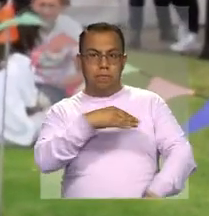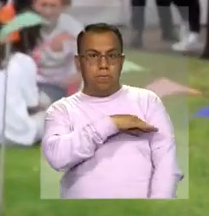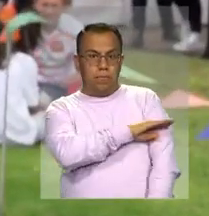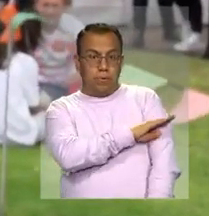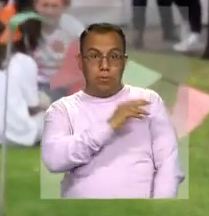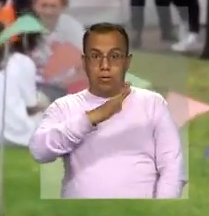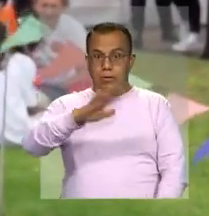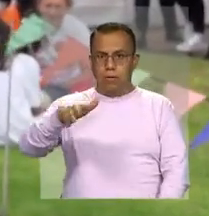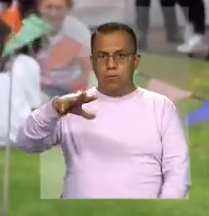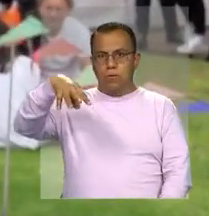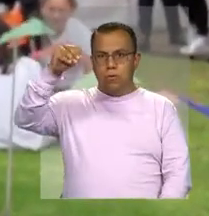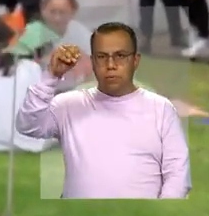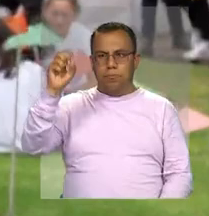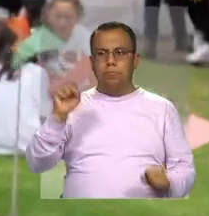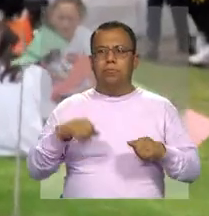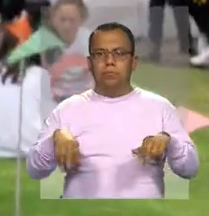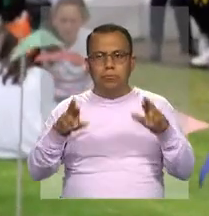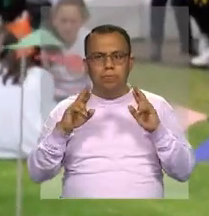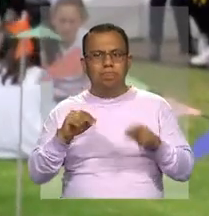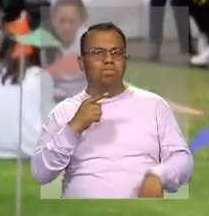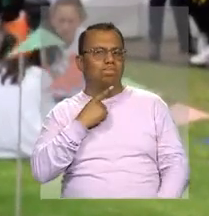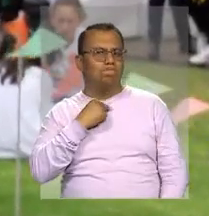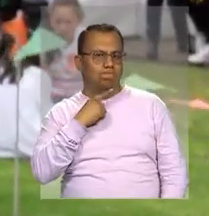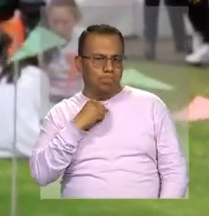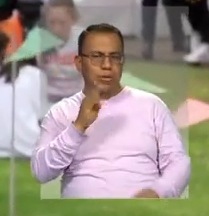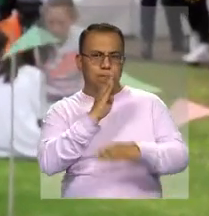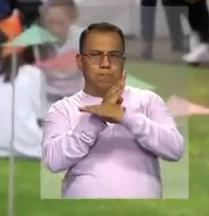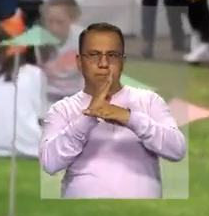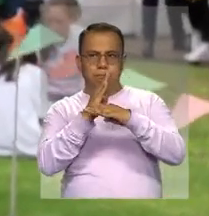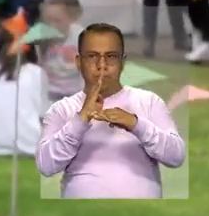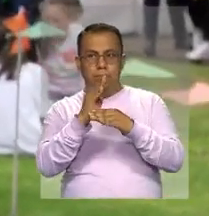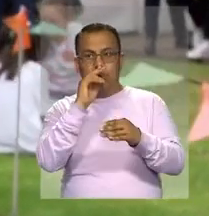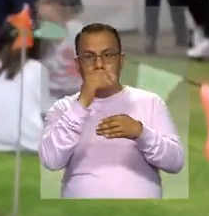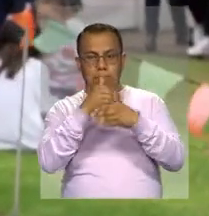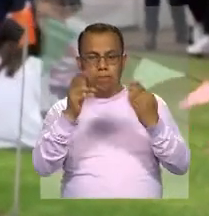páramo y pues me gustaría que se construyera una biblioteca para que los niños lean y eso.